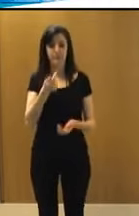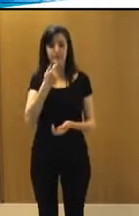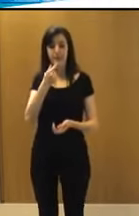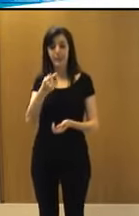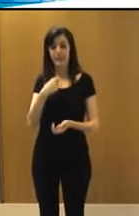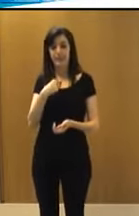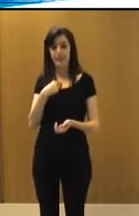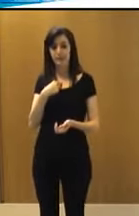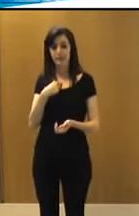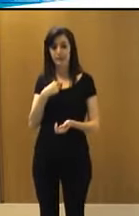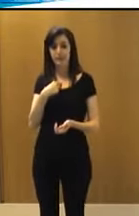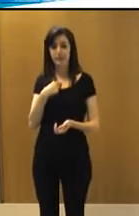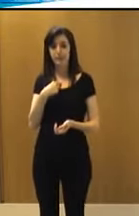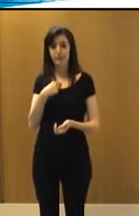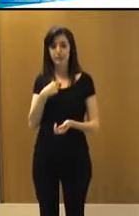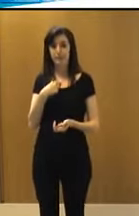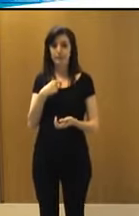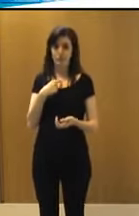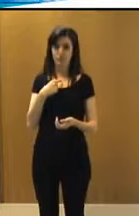por ejemplo, nos dicen que